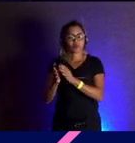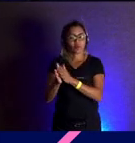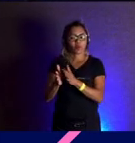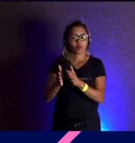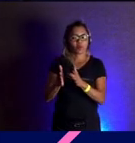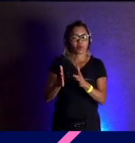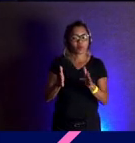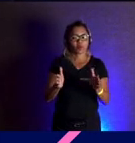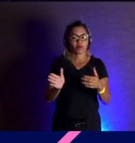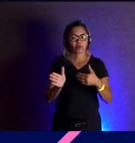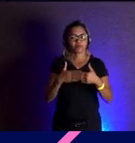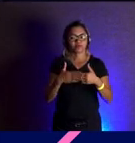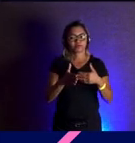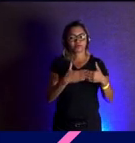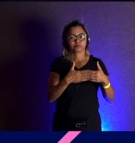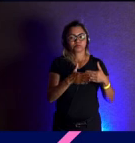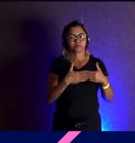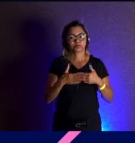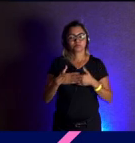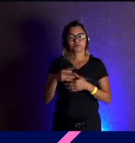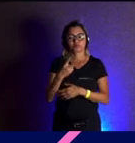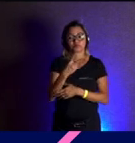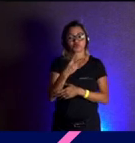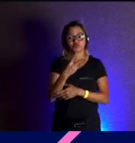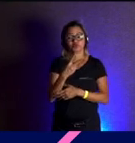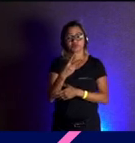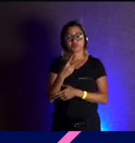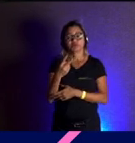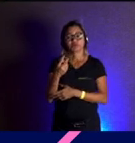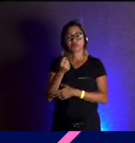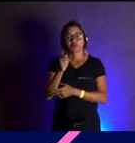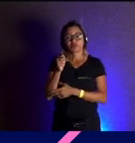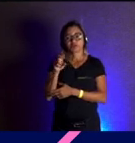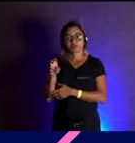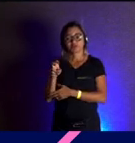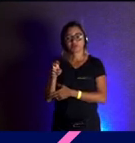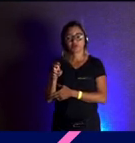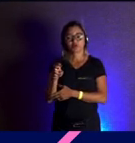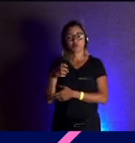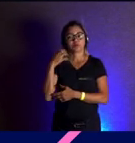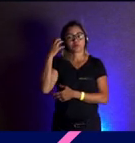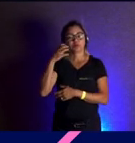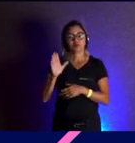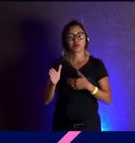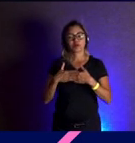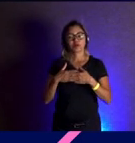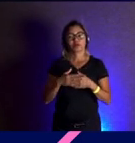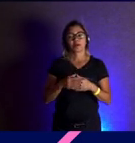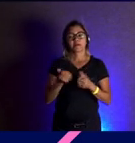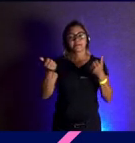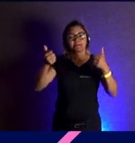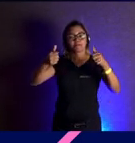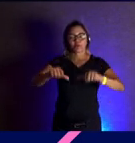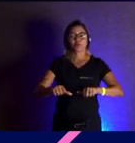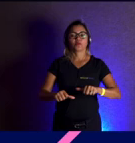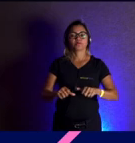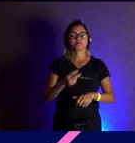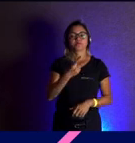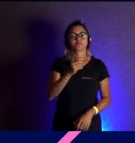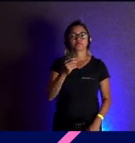cerrado 285 emisoras. Y está empeorando, 2022 fue el peor. La mitad por